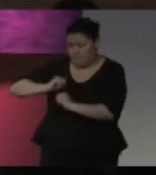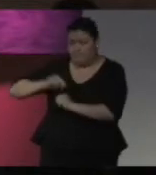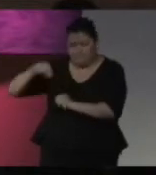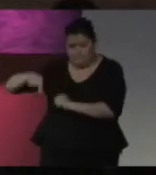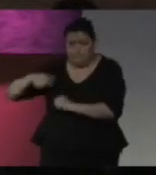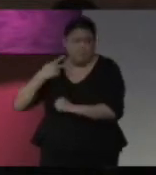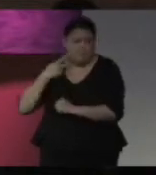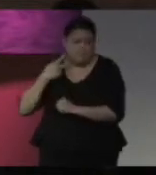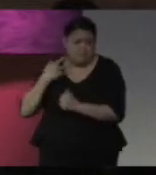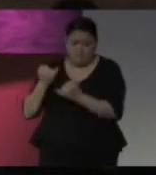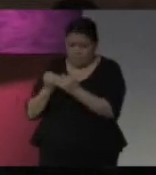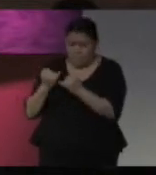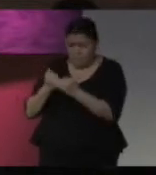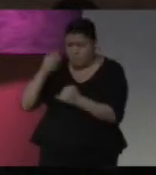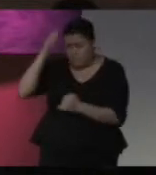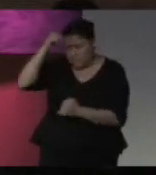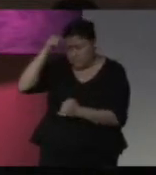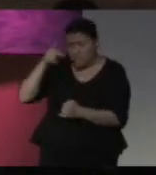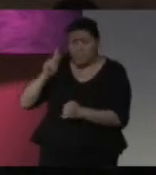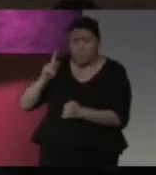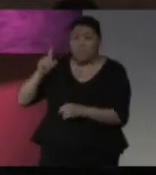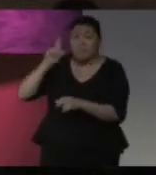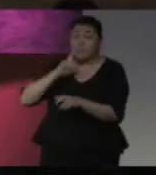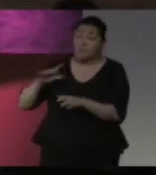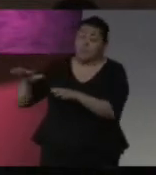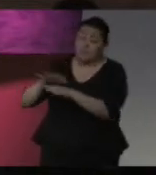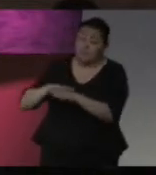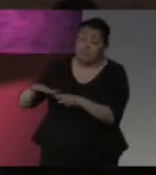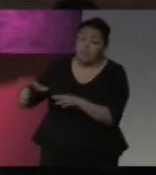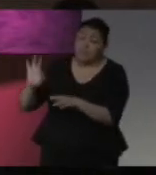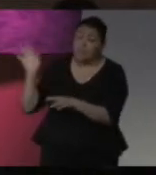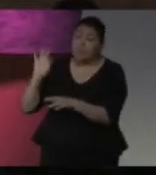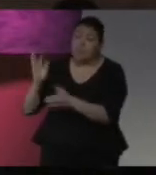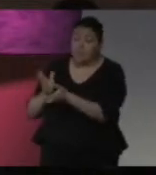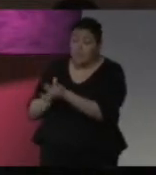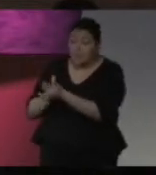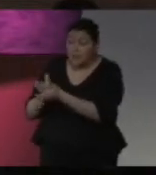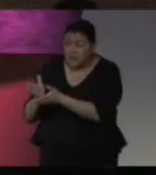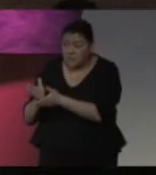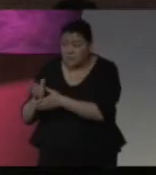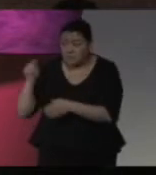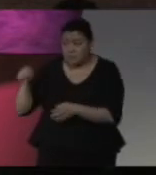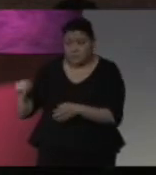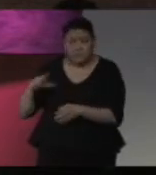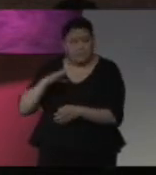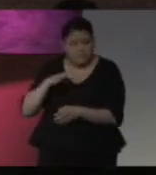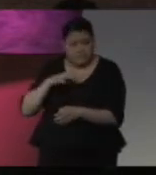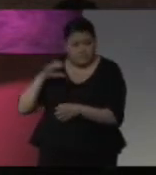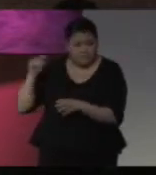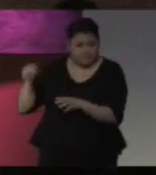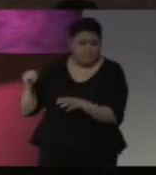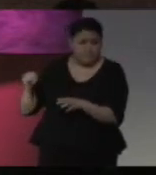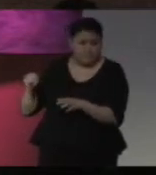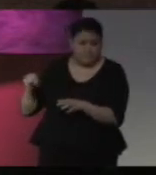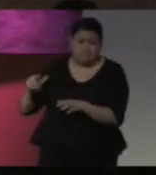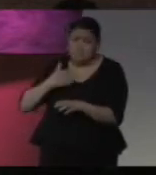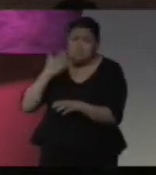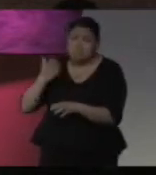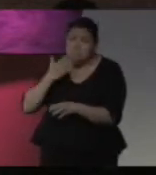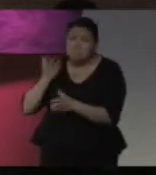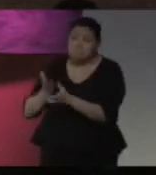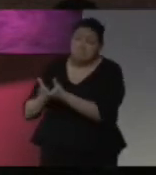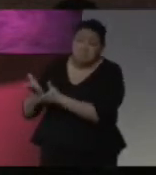vida pública y en la vida política, pero llega como un poco a interferir con las costumbres y